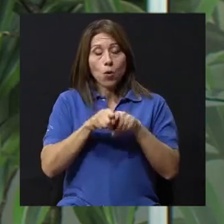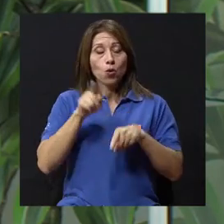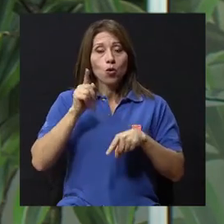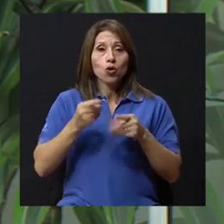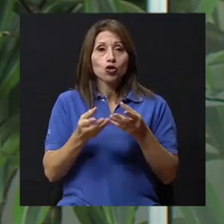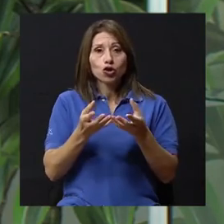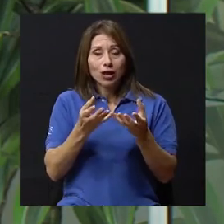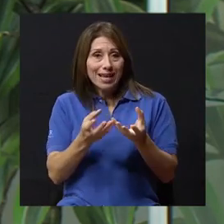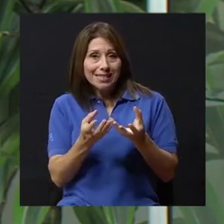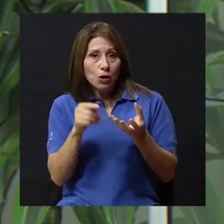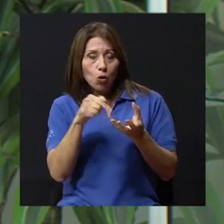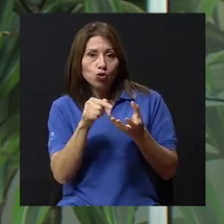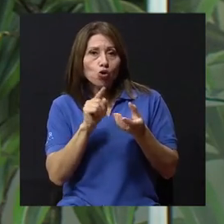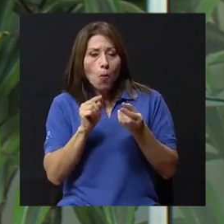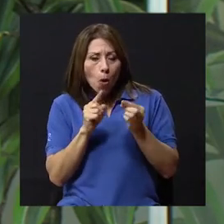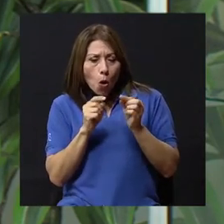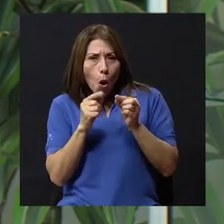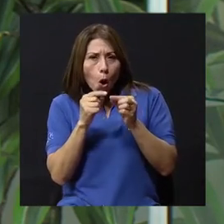espermatozoides tampoco.